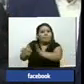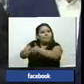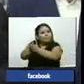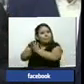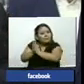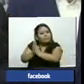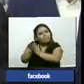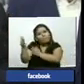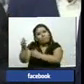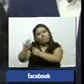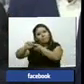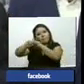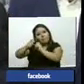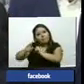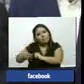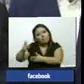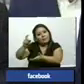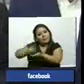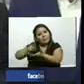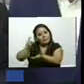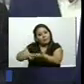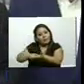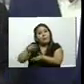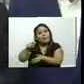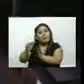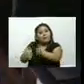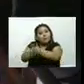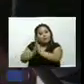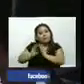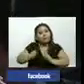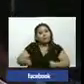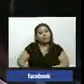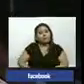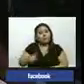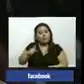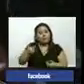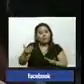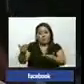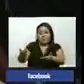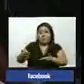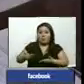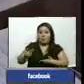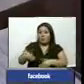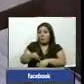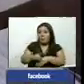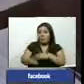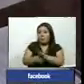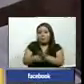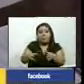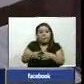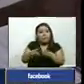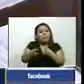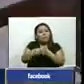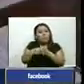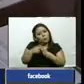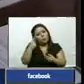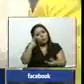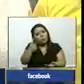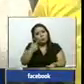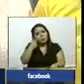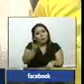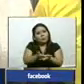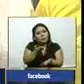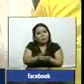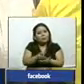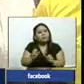una reestructuración de deuda, y es lo que hemos pedido al gobierno. Fueron recibidos por diputados del Partido Arena, que respaldaron esta